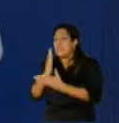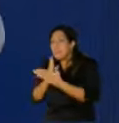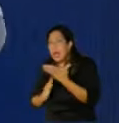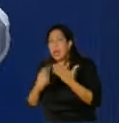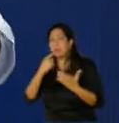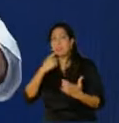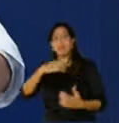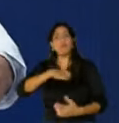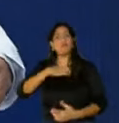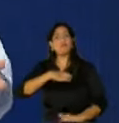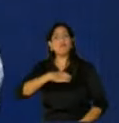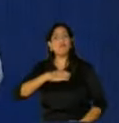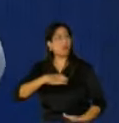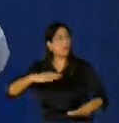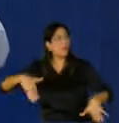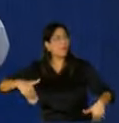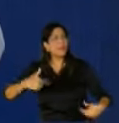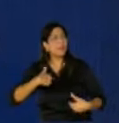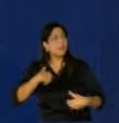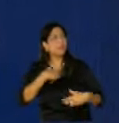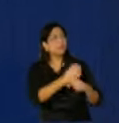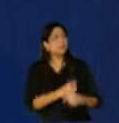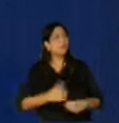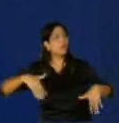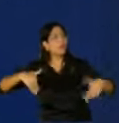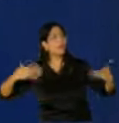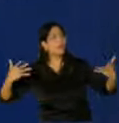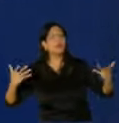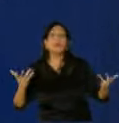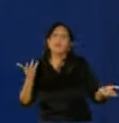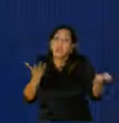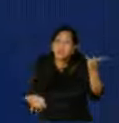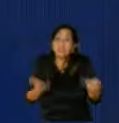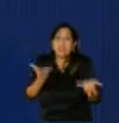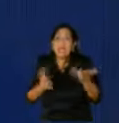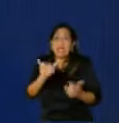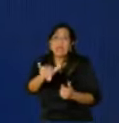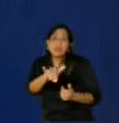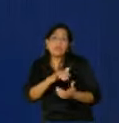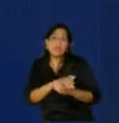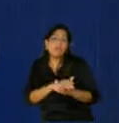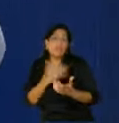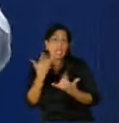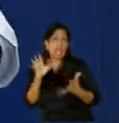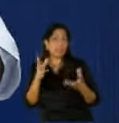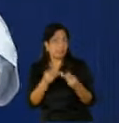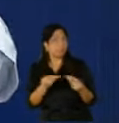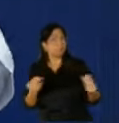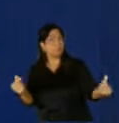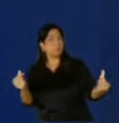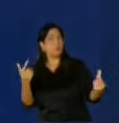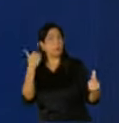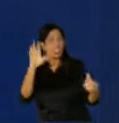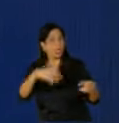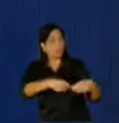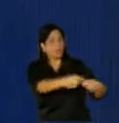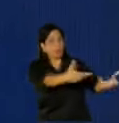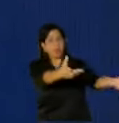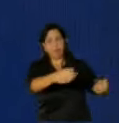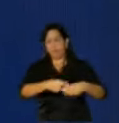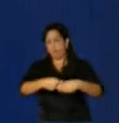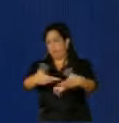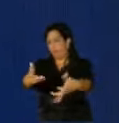que no les había llegado muestras a hospitales, pues por eso, o sea, ya eso se está subsanando, porque ya se están repartiendo más